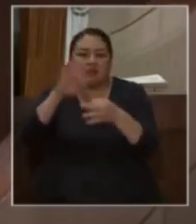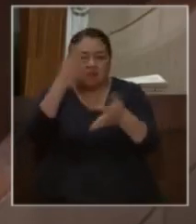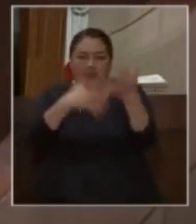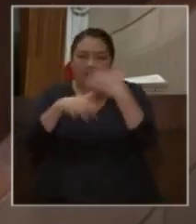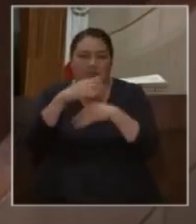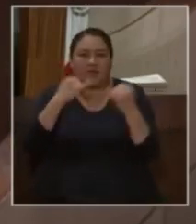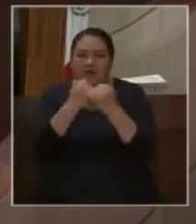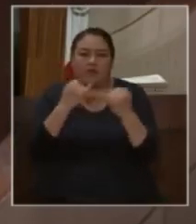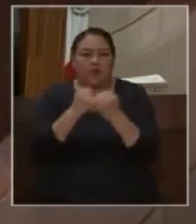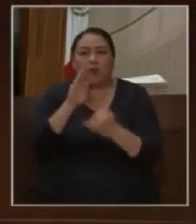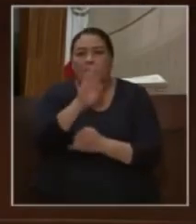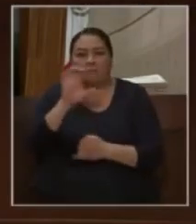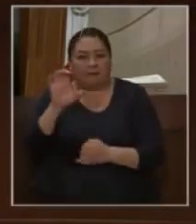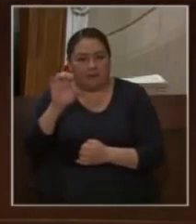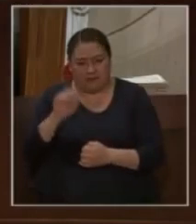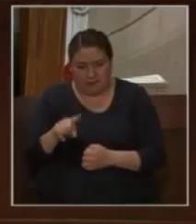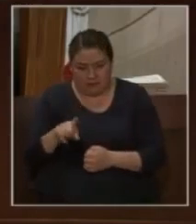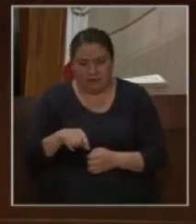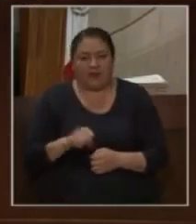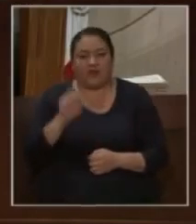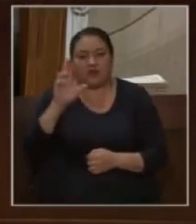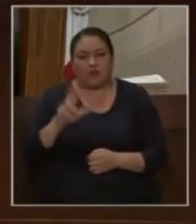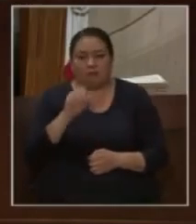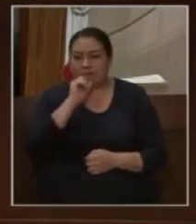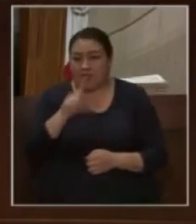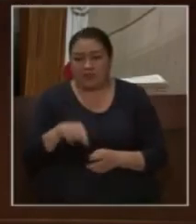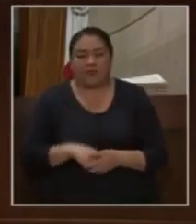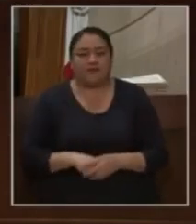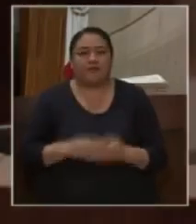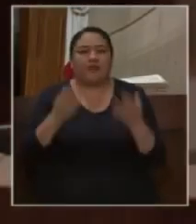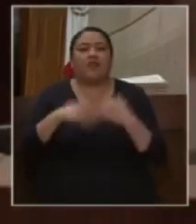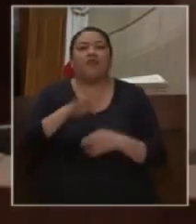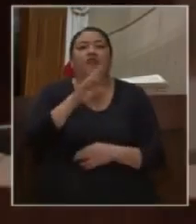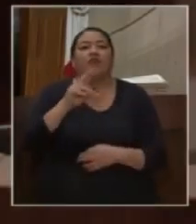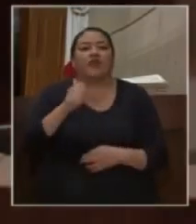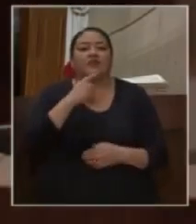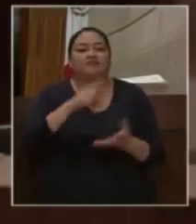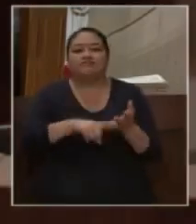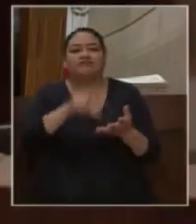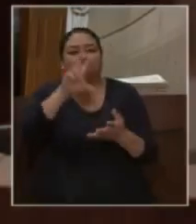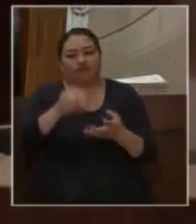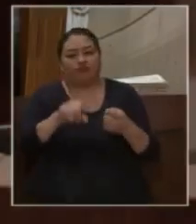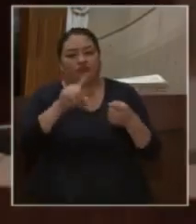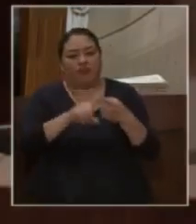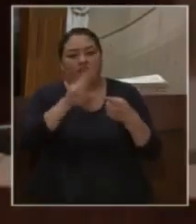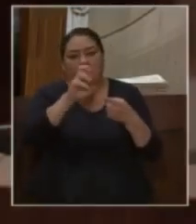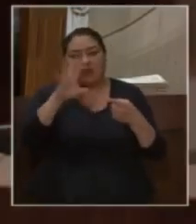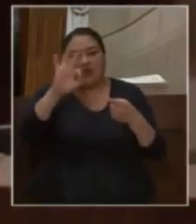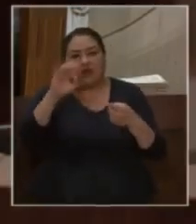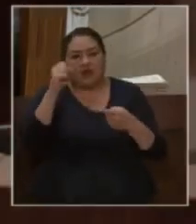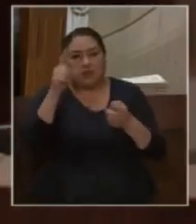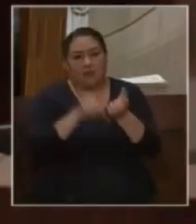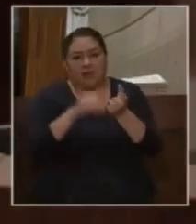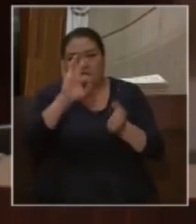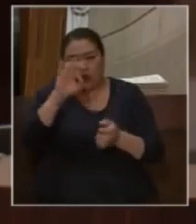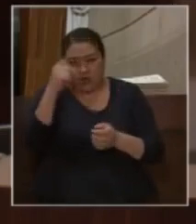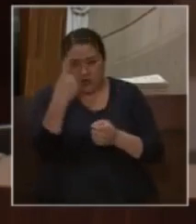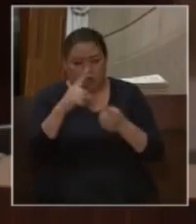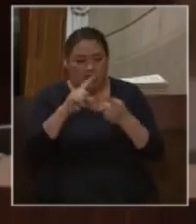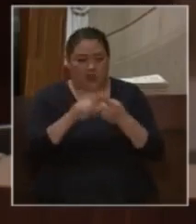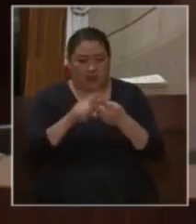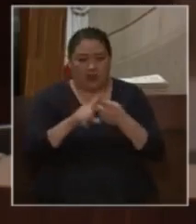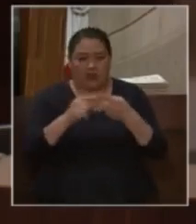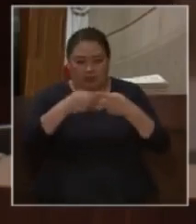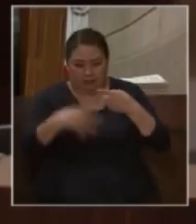en Baja California Sur. Magistrado Felipe Alfredo Fuentes Barrera. En contra del recurso de reconsideración 1041 de